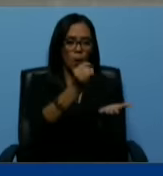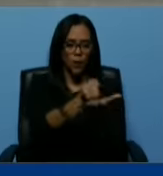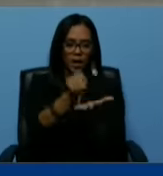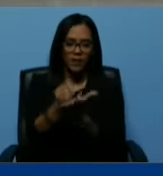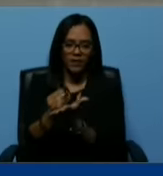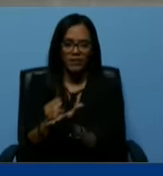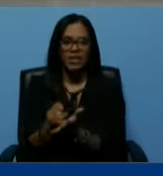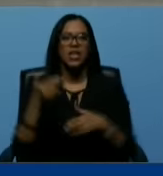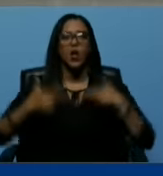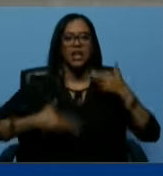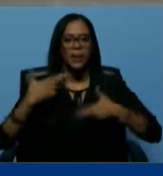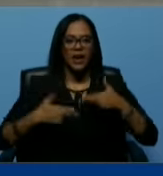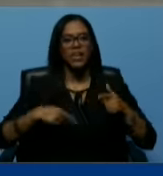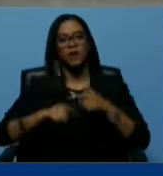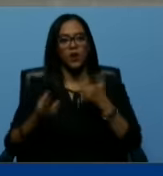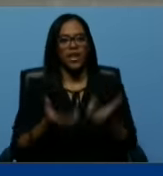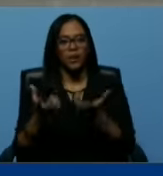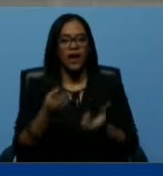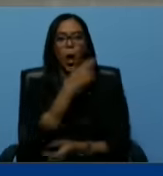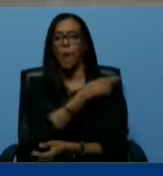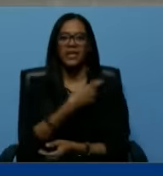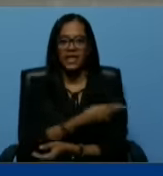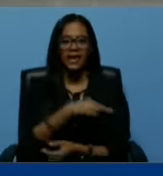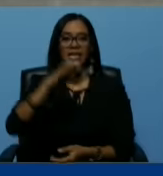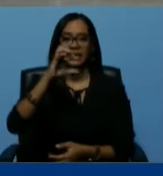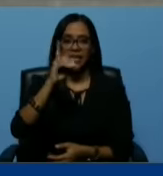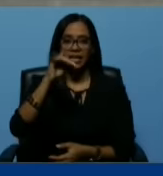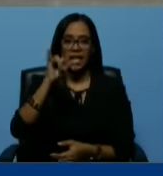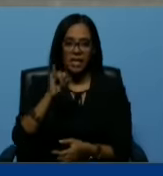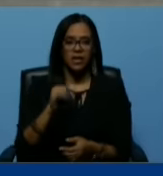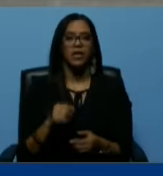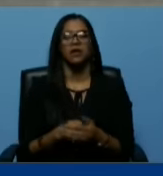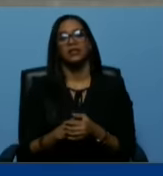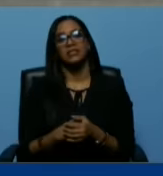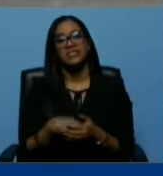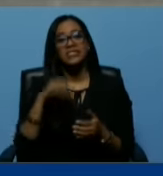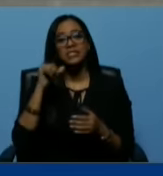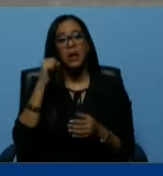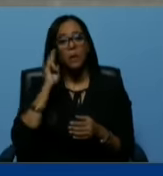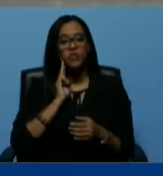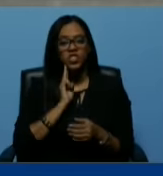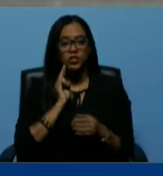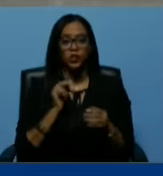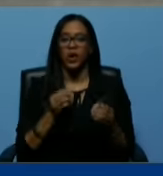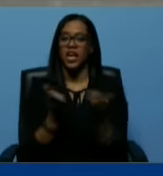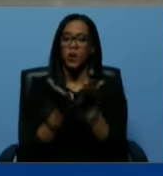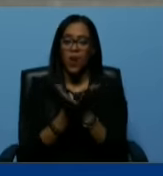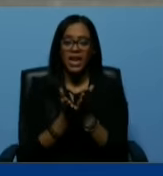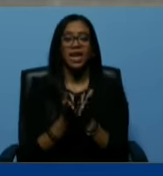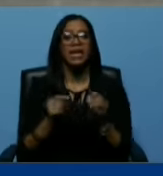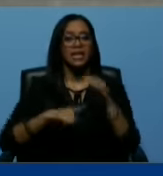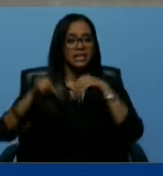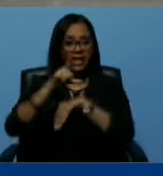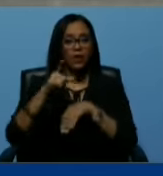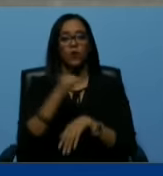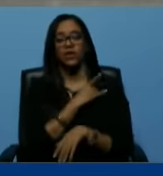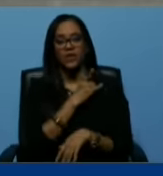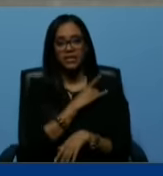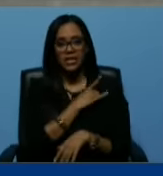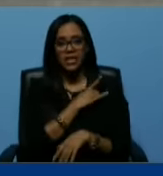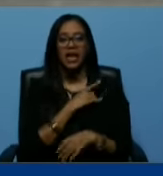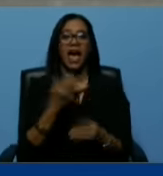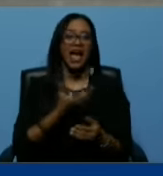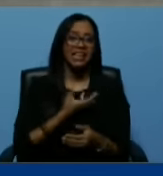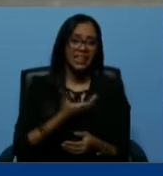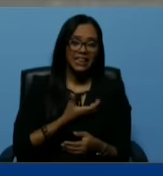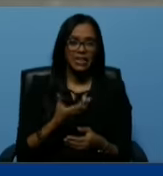criminales que fueron a quemar hospitales, CDI, ambulatorio, Simoncito, escuelas, liceos, universidades,